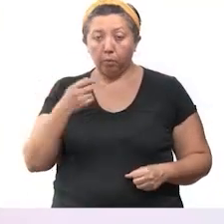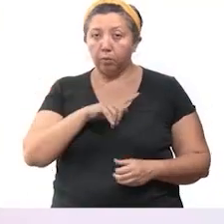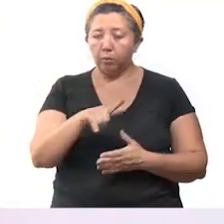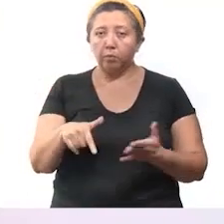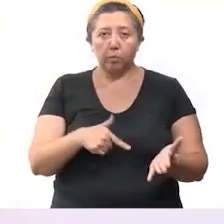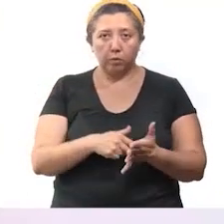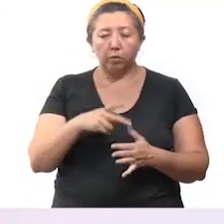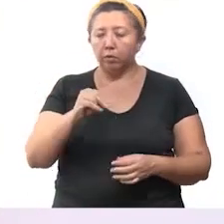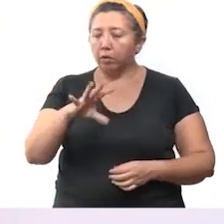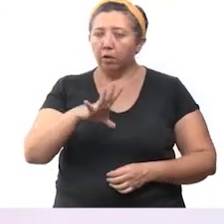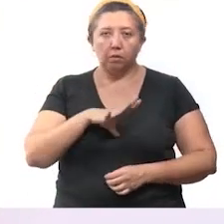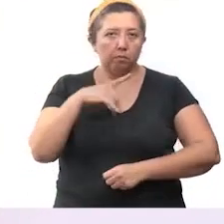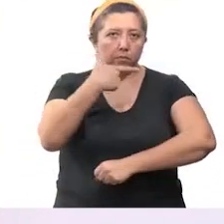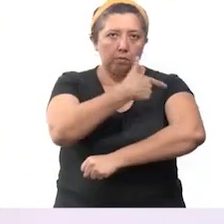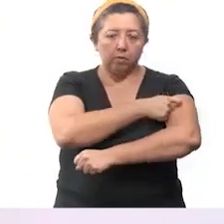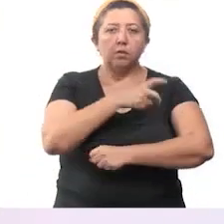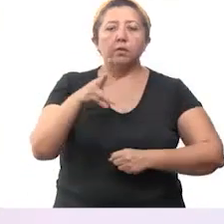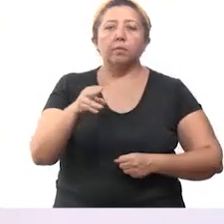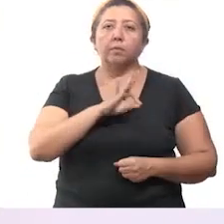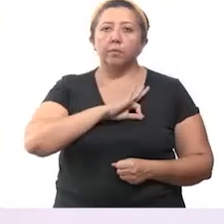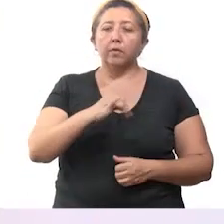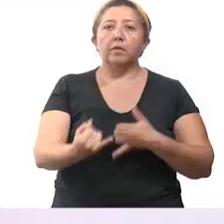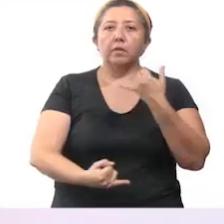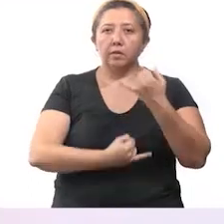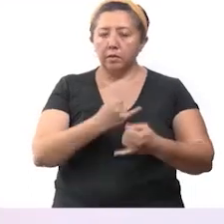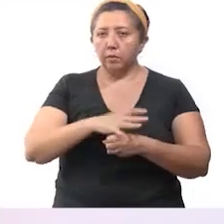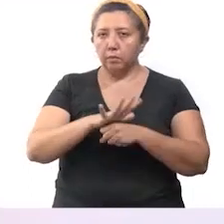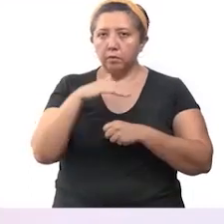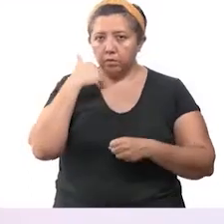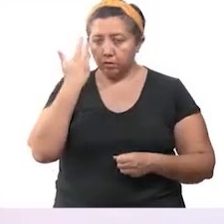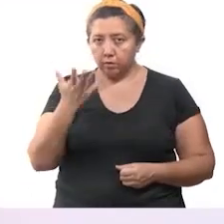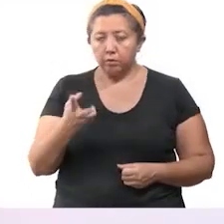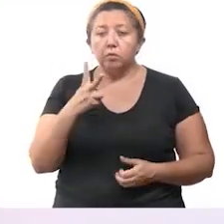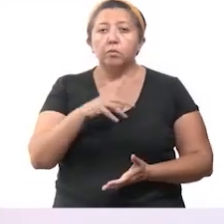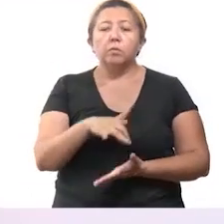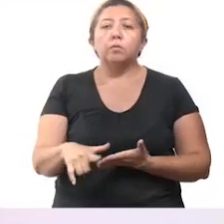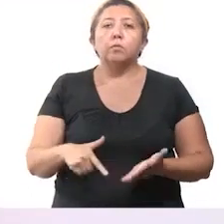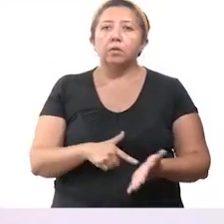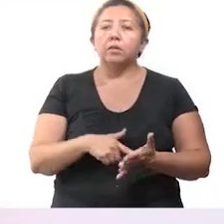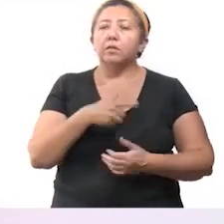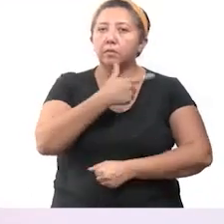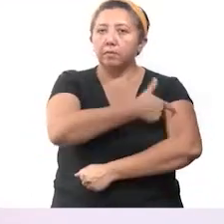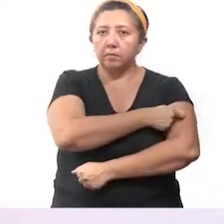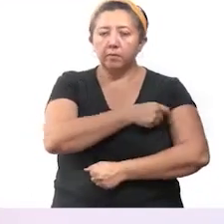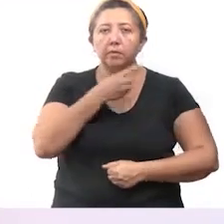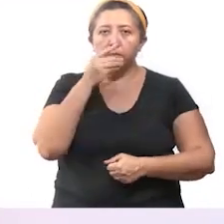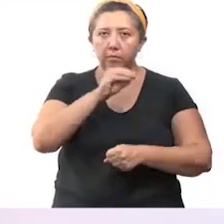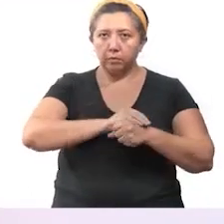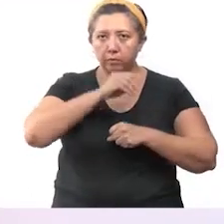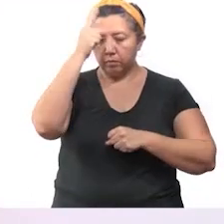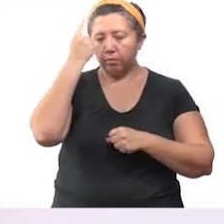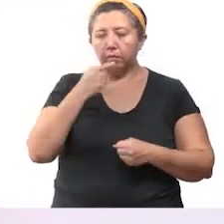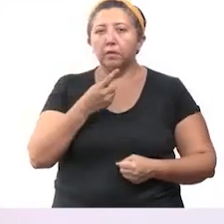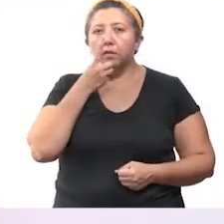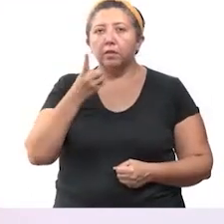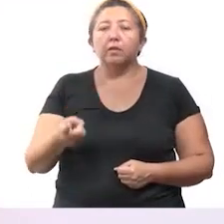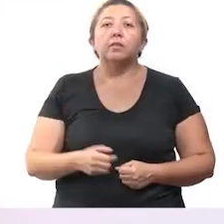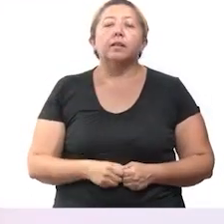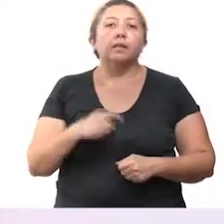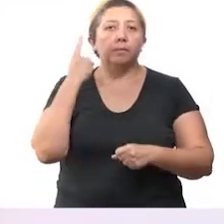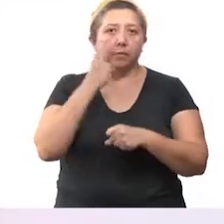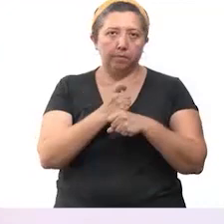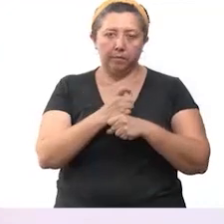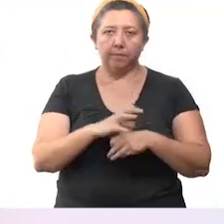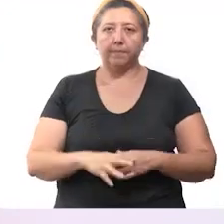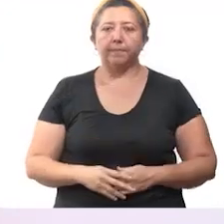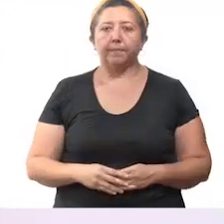municipio que no se hayan vacunado también pueden acudir a cualquiera de los 2 puntos de vacunación habilitados para que se les administre la